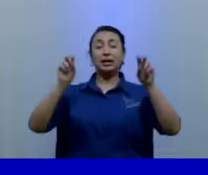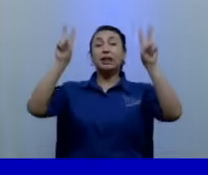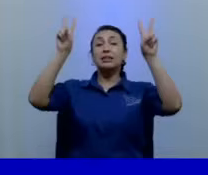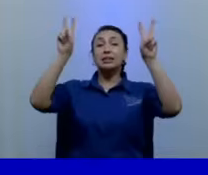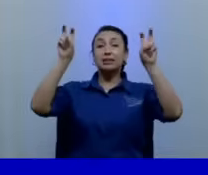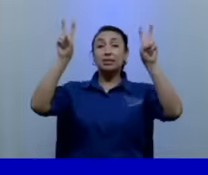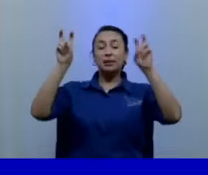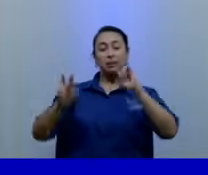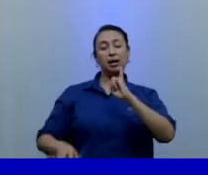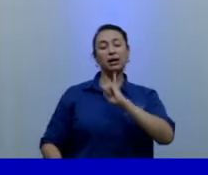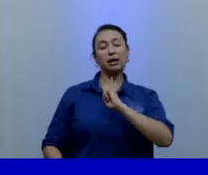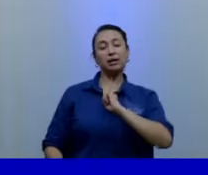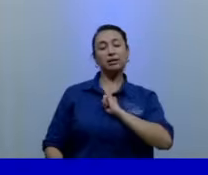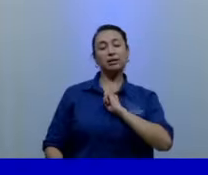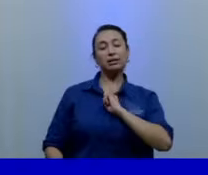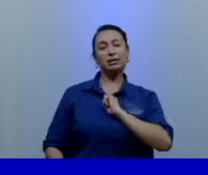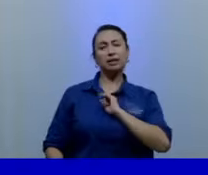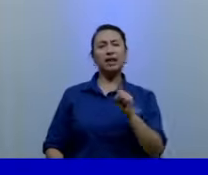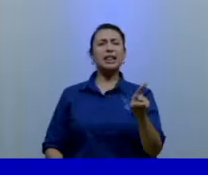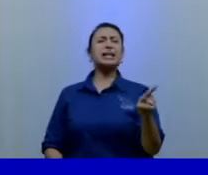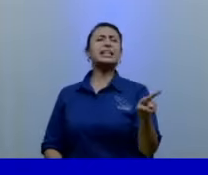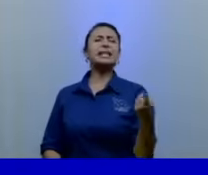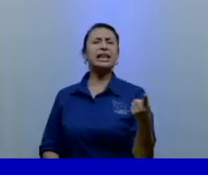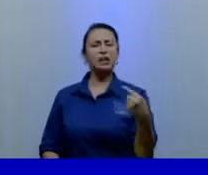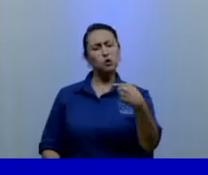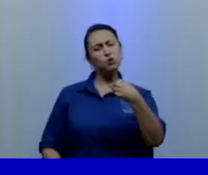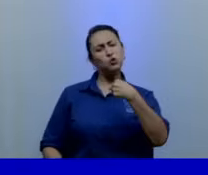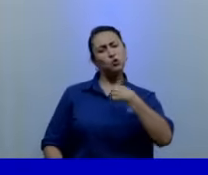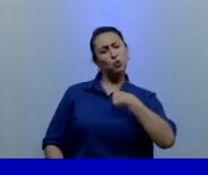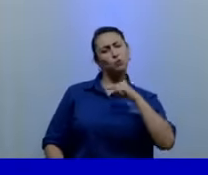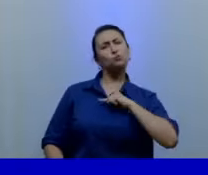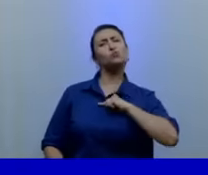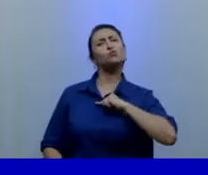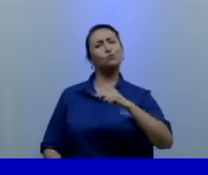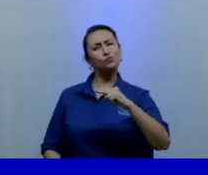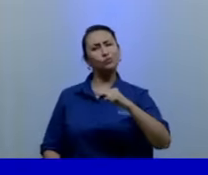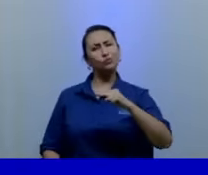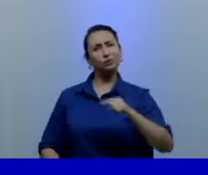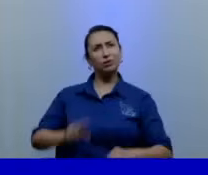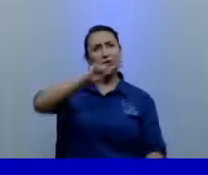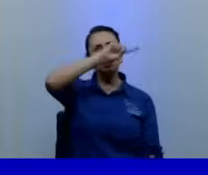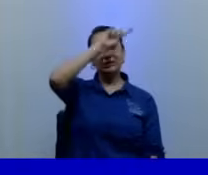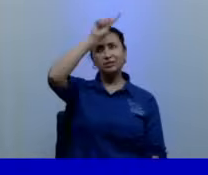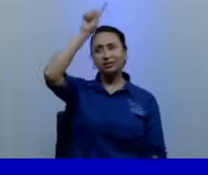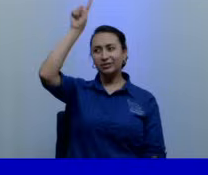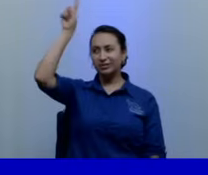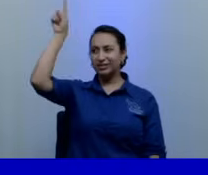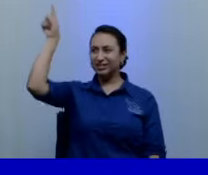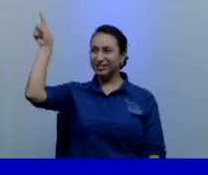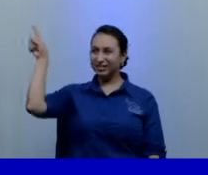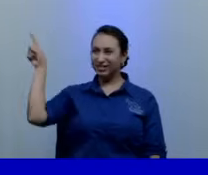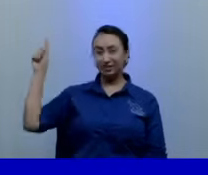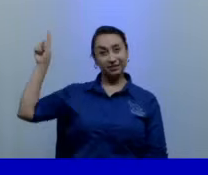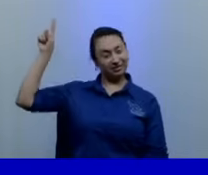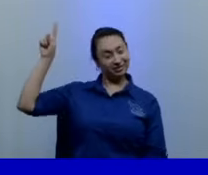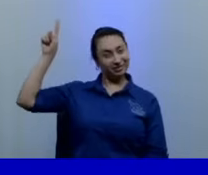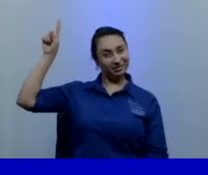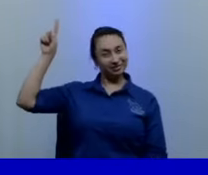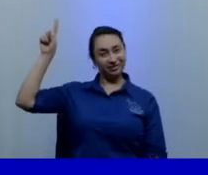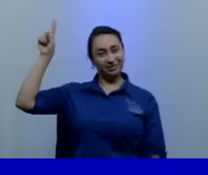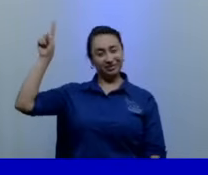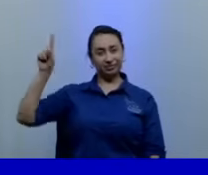otra cantidad similar de identificación que tiene la Biblia para